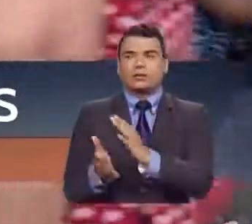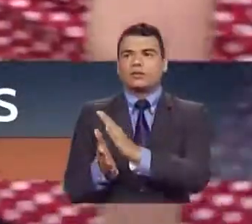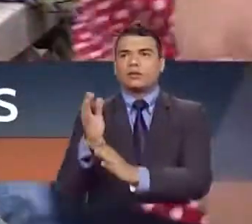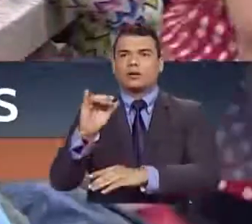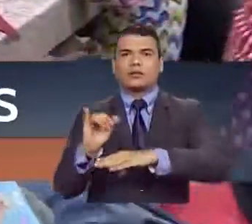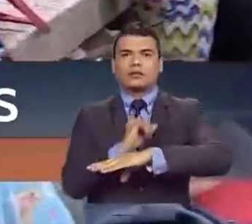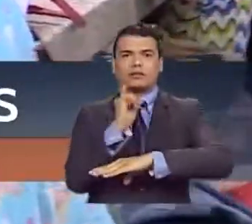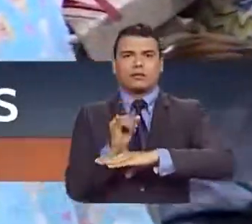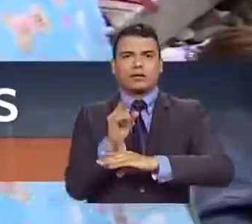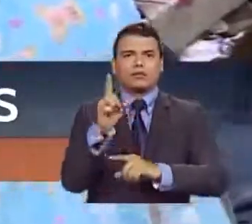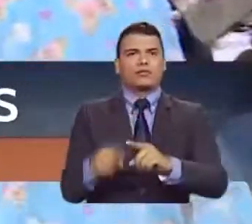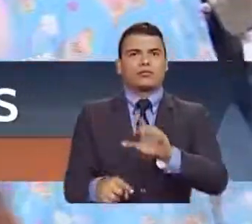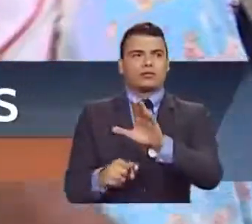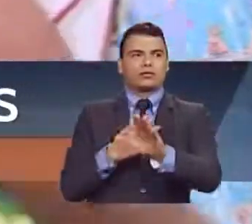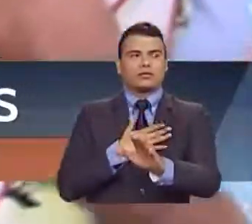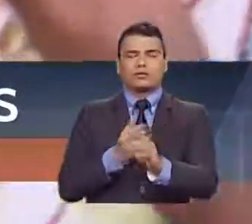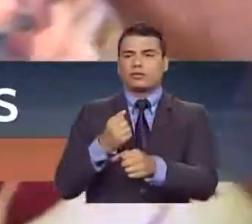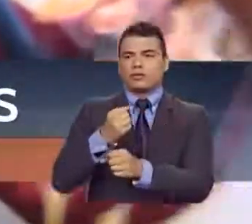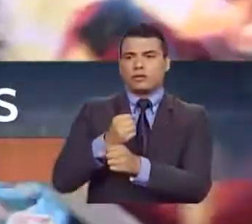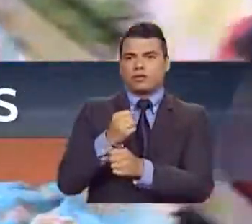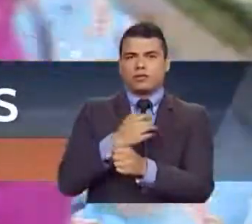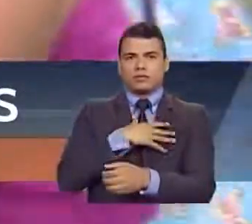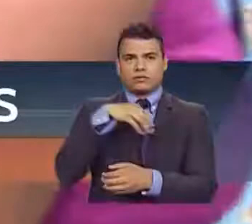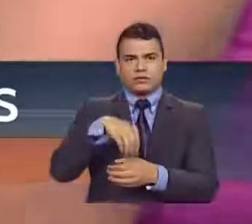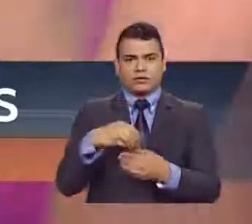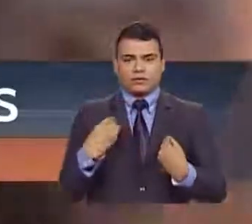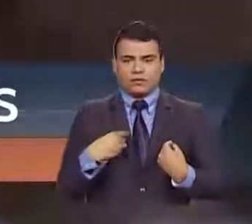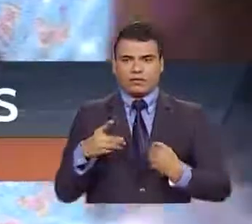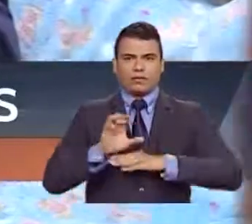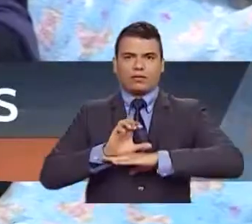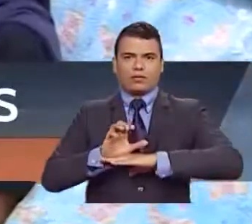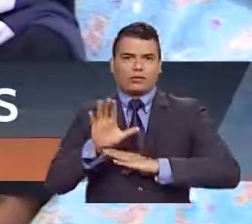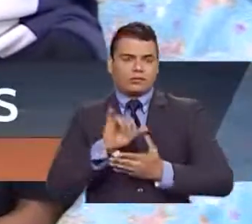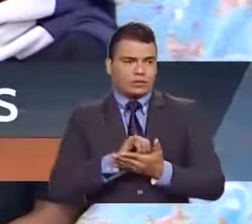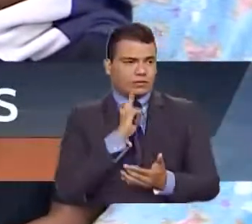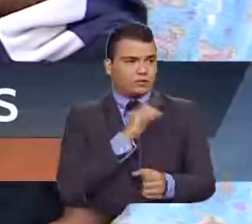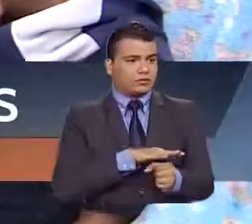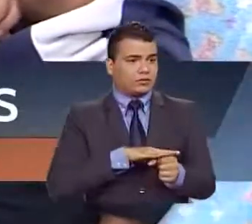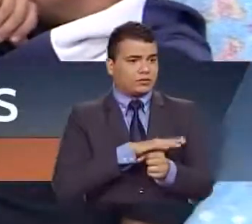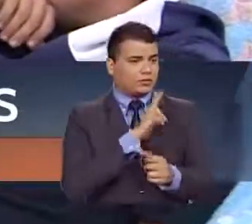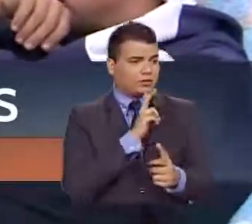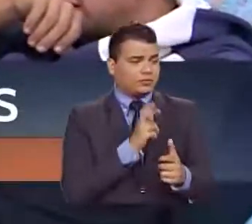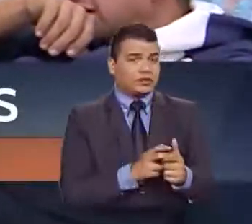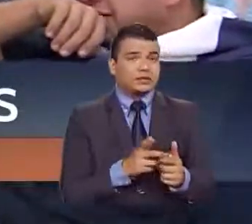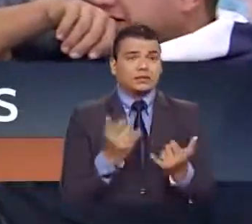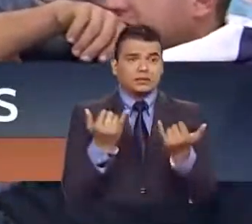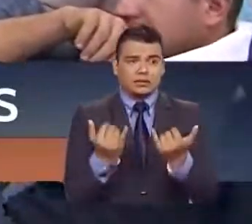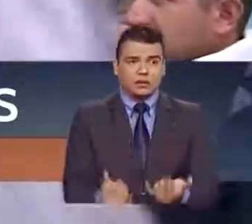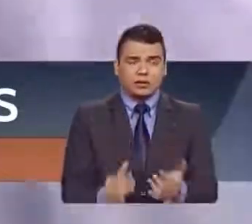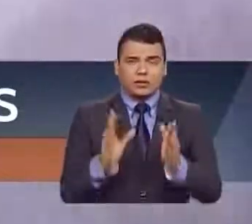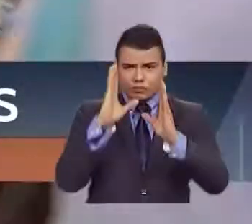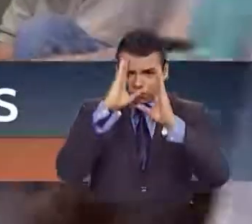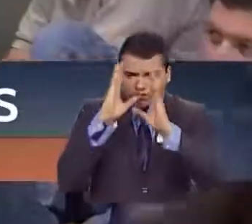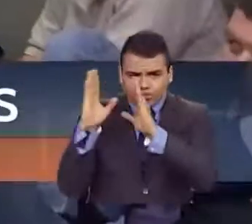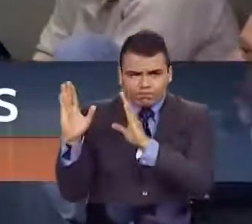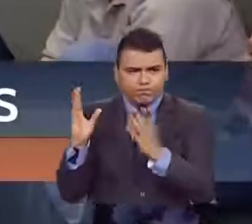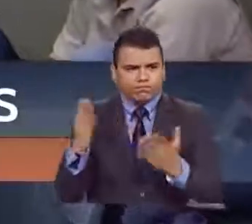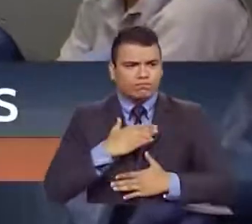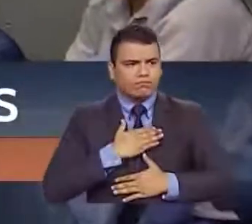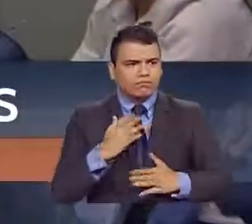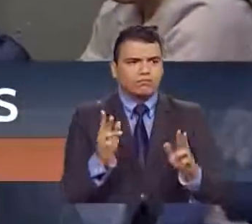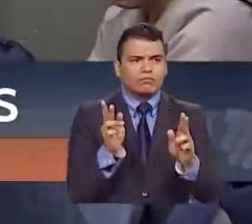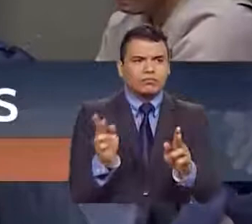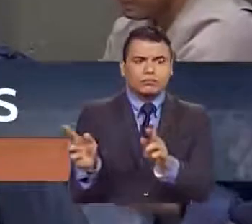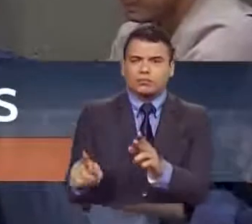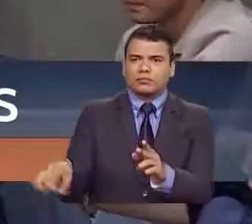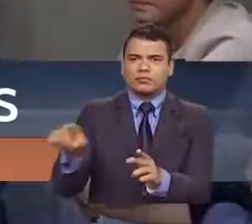quiero retornar a mi trabajo, que yo vivo en Ecuador. Ok, la situación es bastante complicada, se está prestando atención humanitaria a